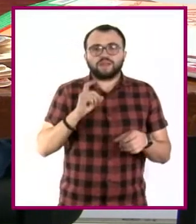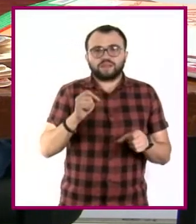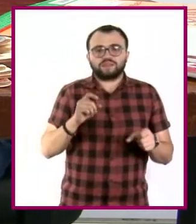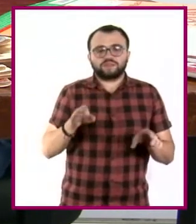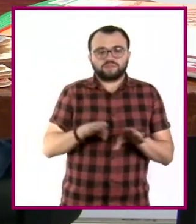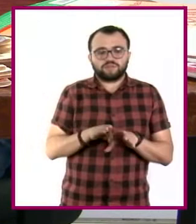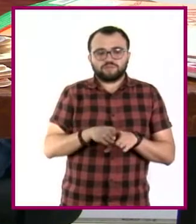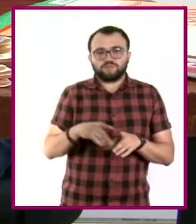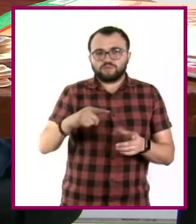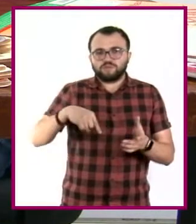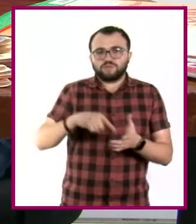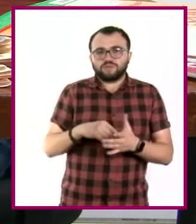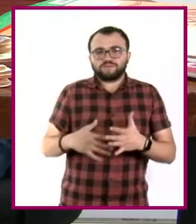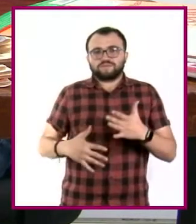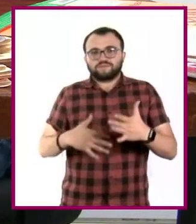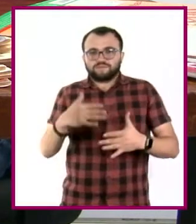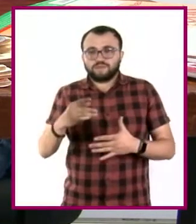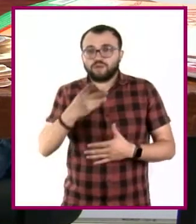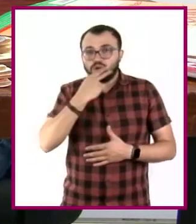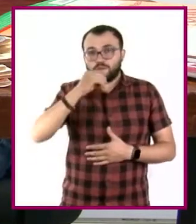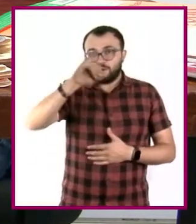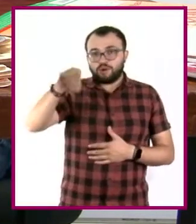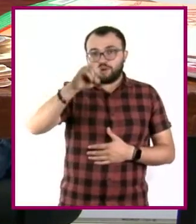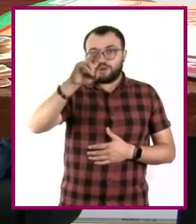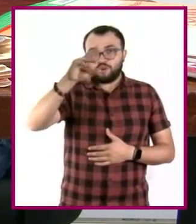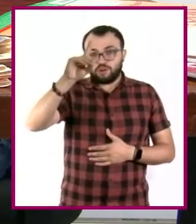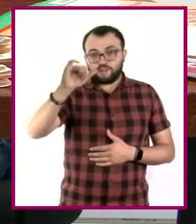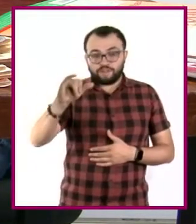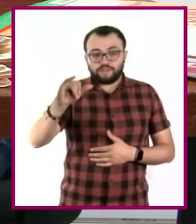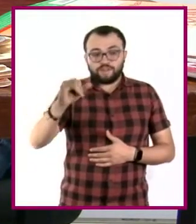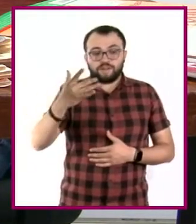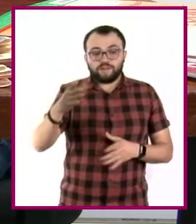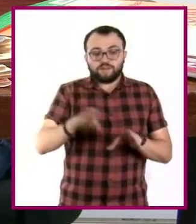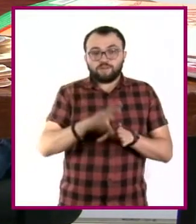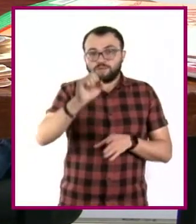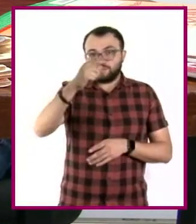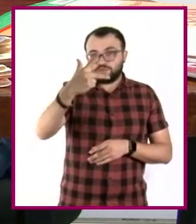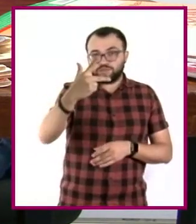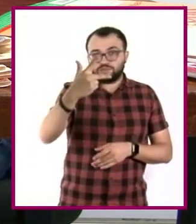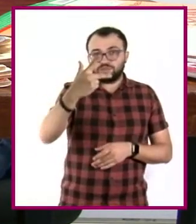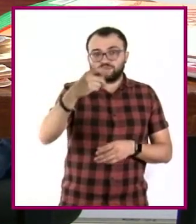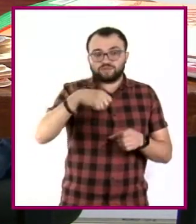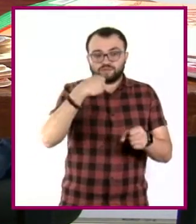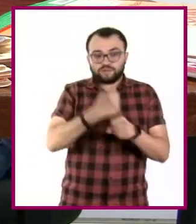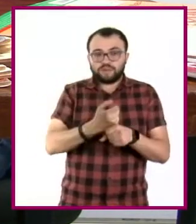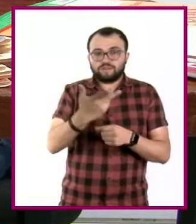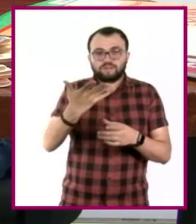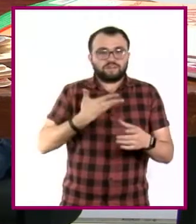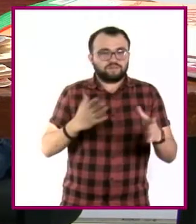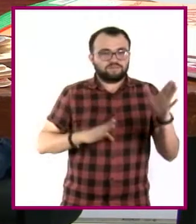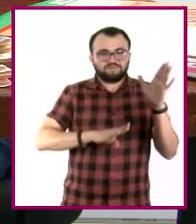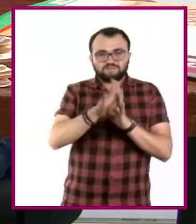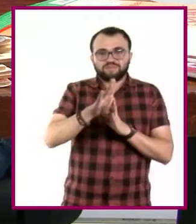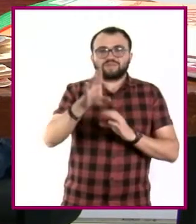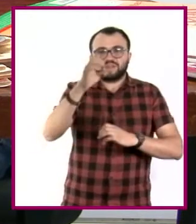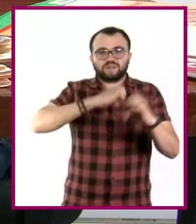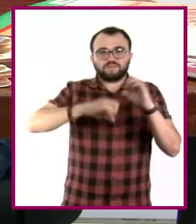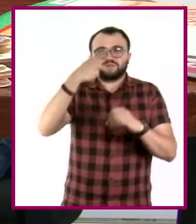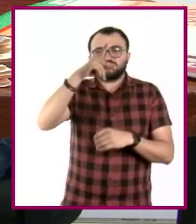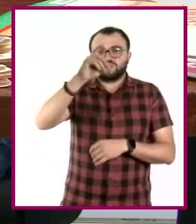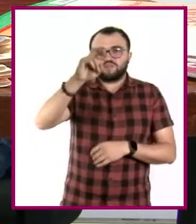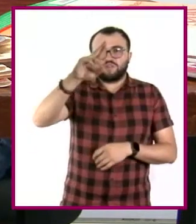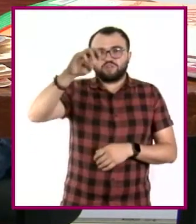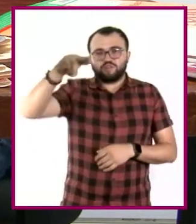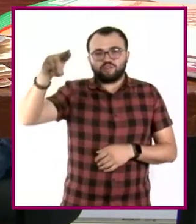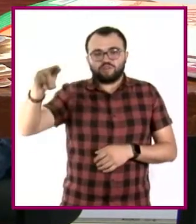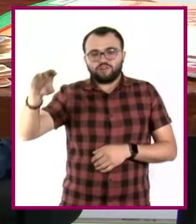robótica. Jordi Muñoz es un joven emprendedor de 28 años que triunfa en Estados Unidos con una empresa de producción de drones. Hoy en